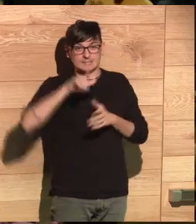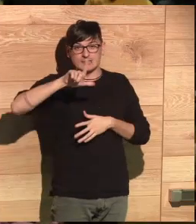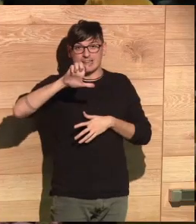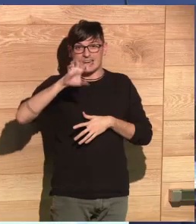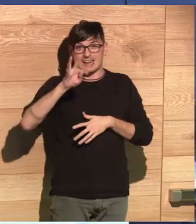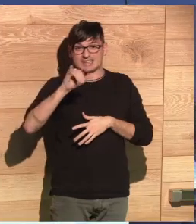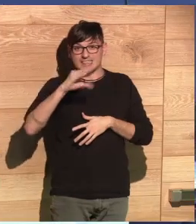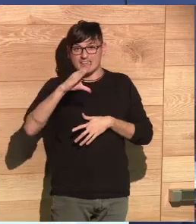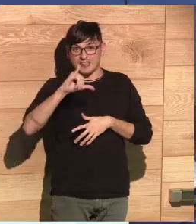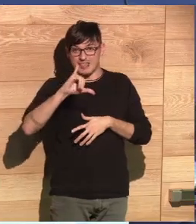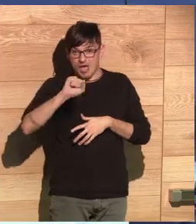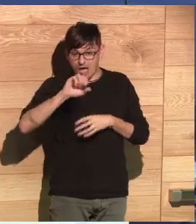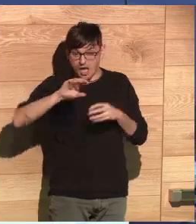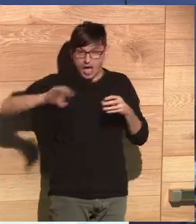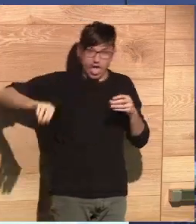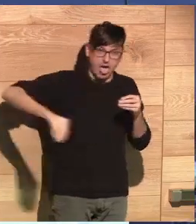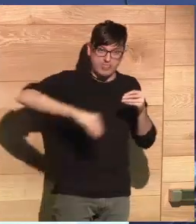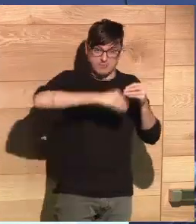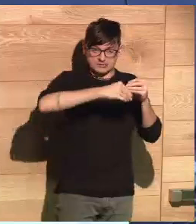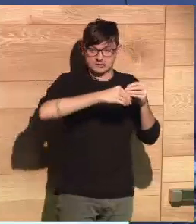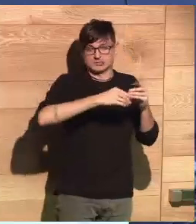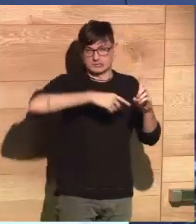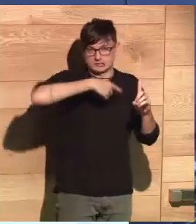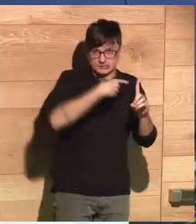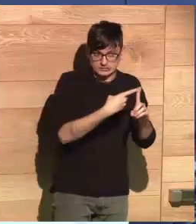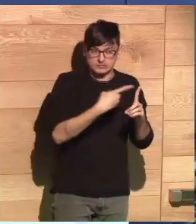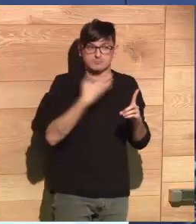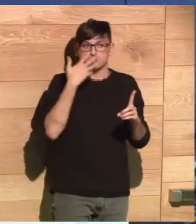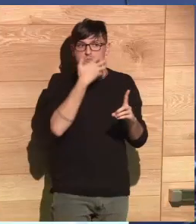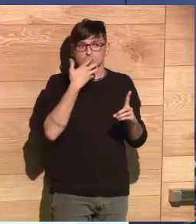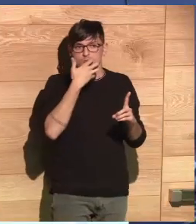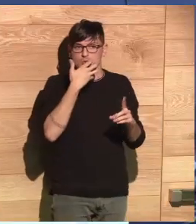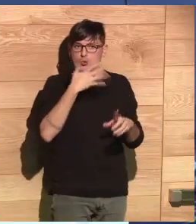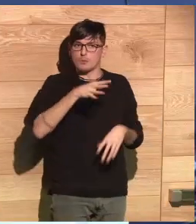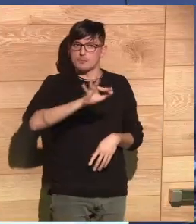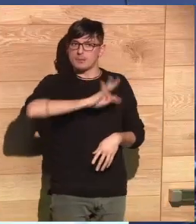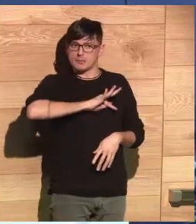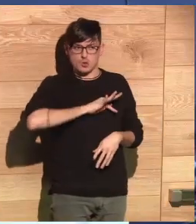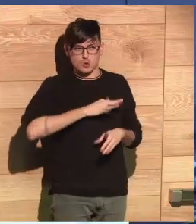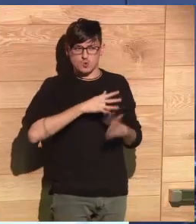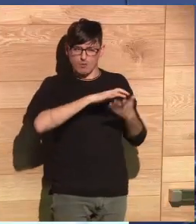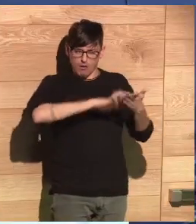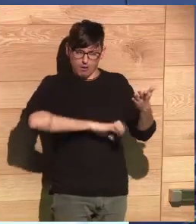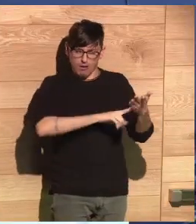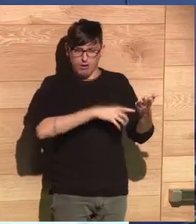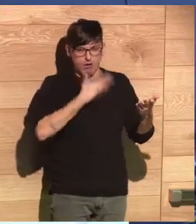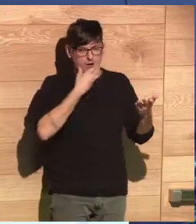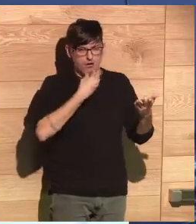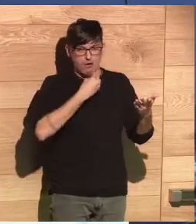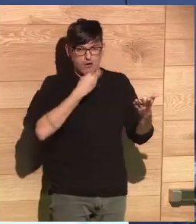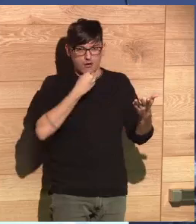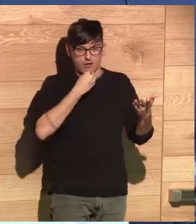Leticia, además de presentar el acto, es escritora de un relato que fue premiado, un relato precioso que escribió sobre Karma